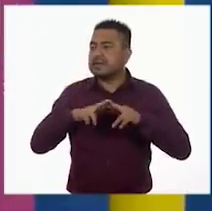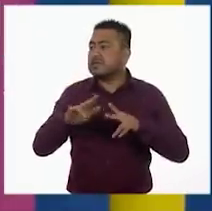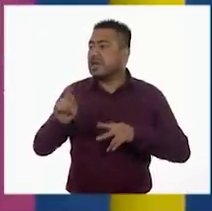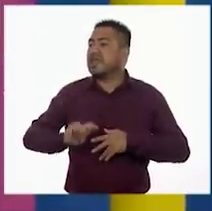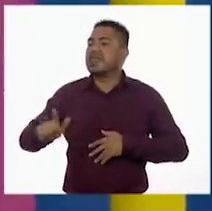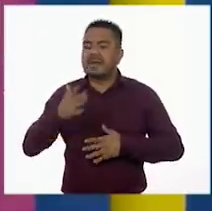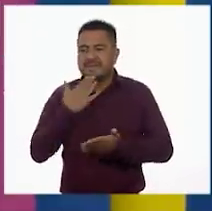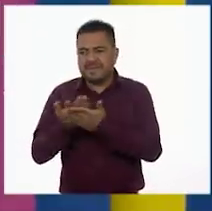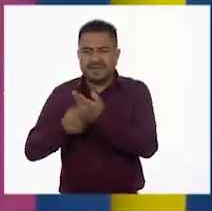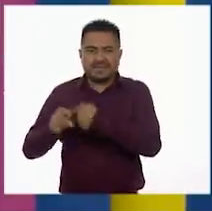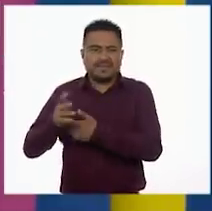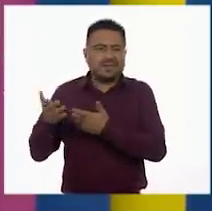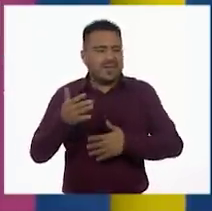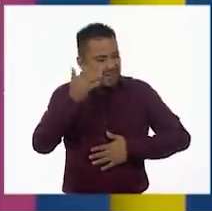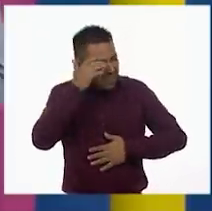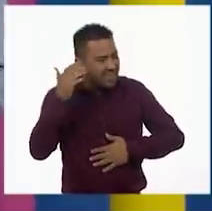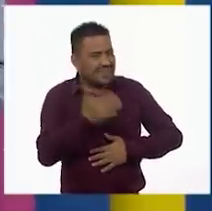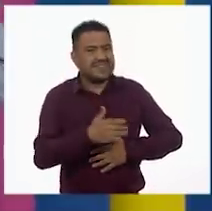Bienvenido. Hola.